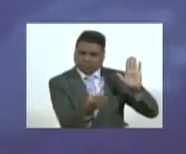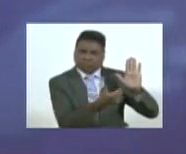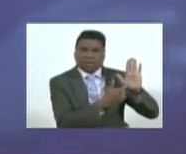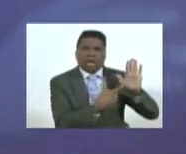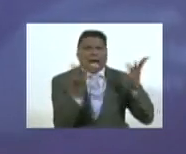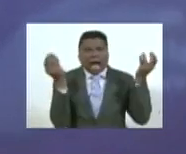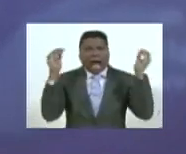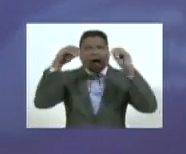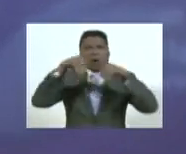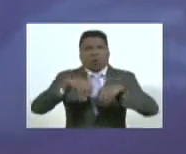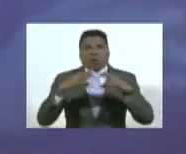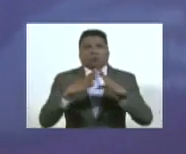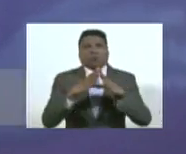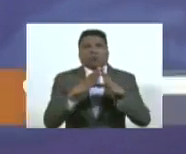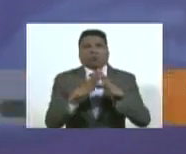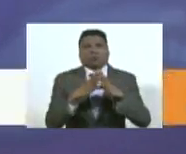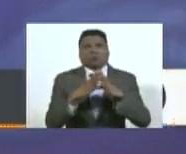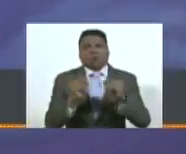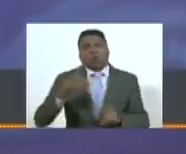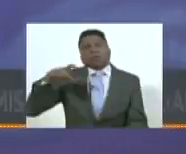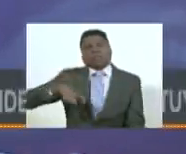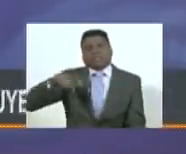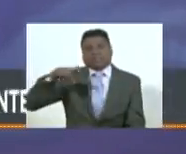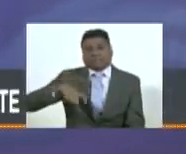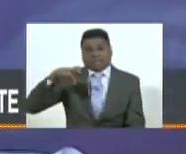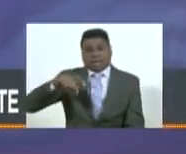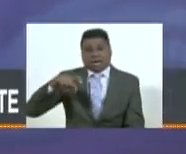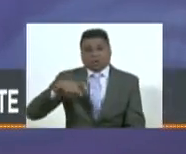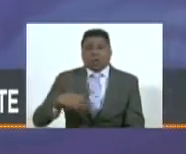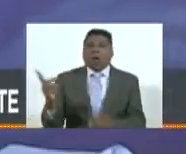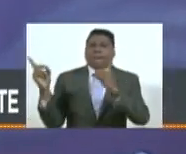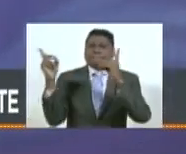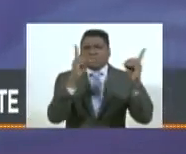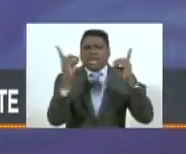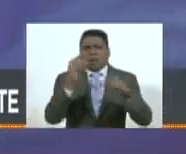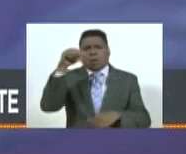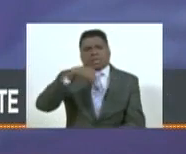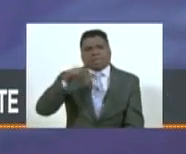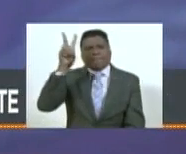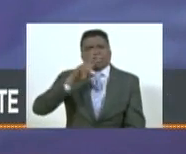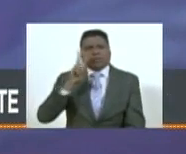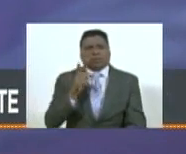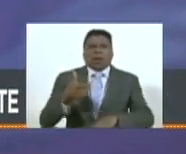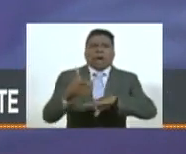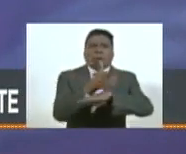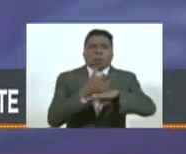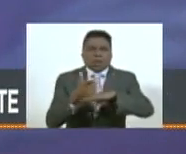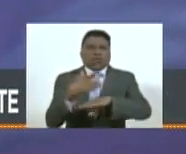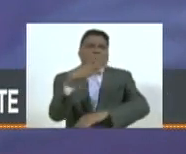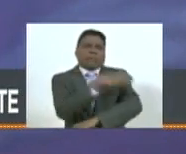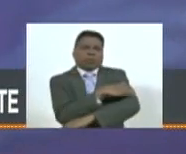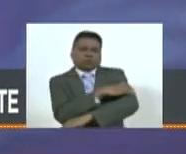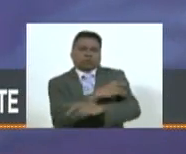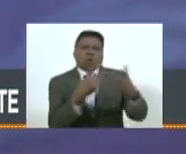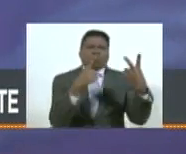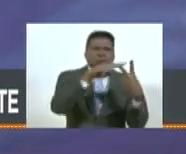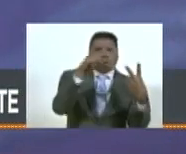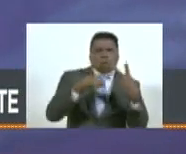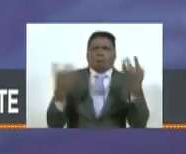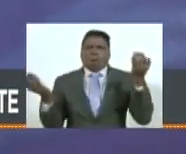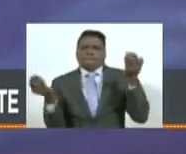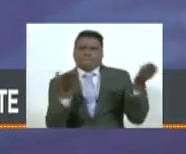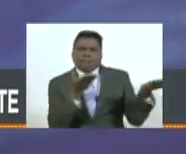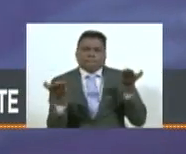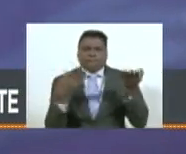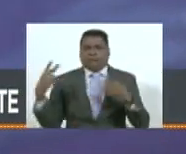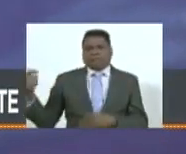están de acuerdo e incluso que es muy necesario el diálogo en Venezuela entre el gobierno y la oposición. Visto que la MUD se negó a